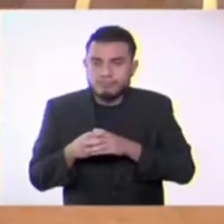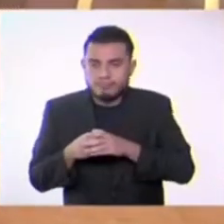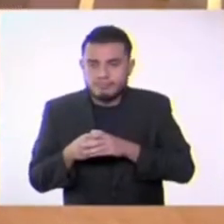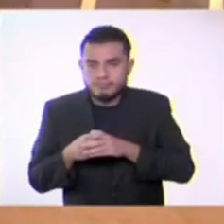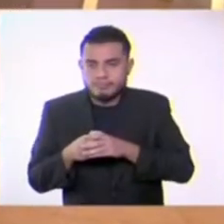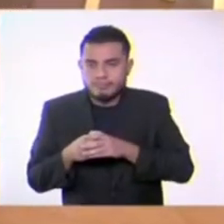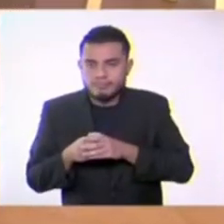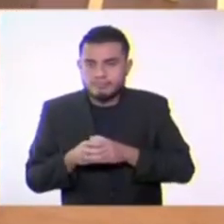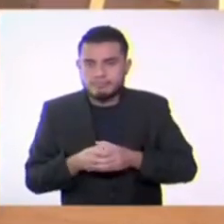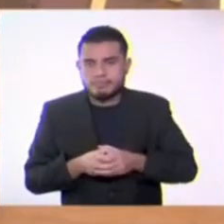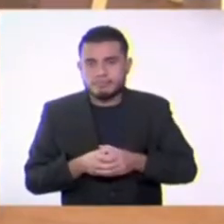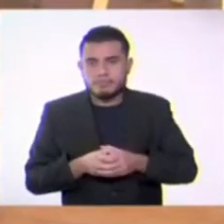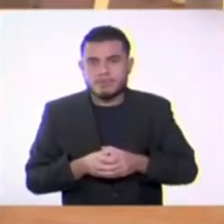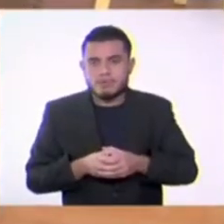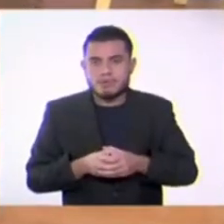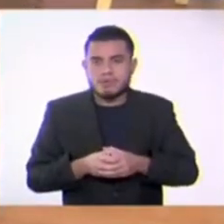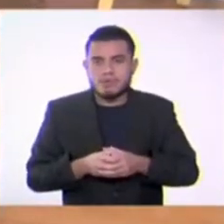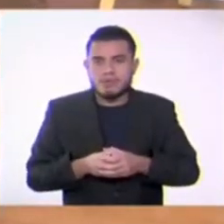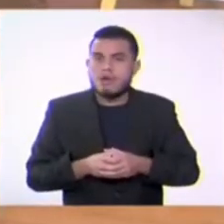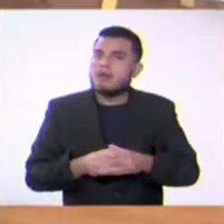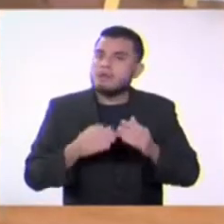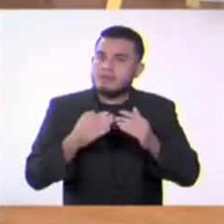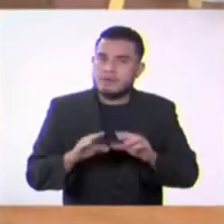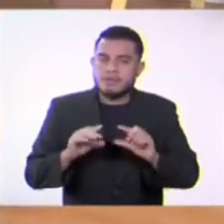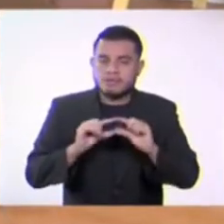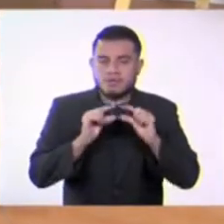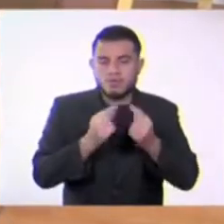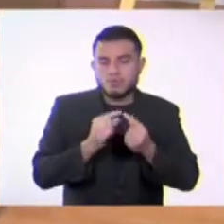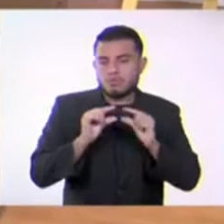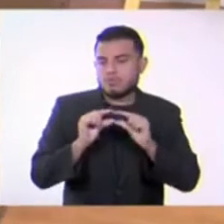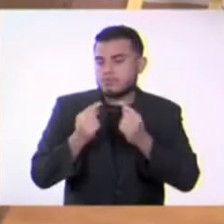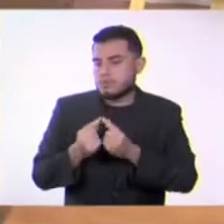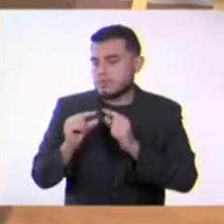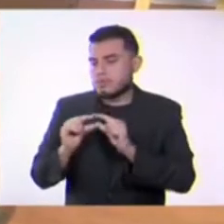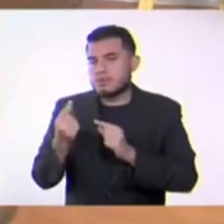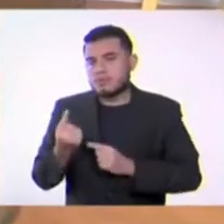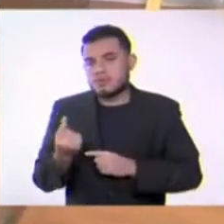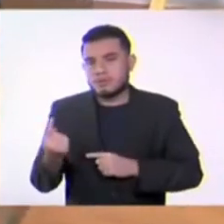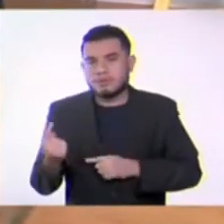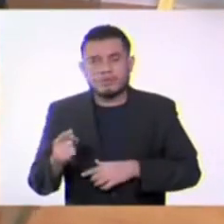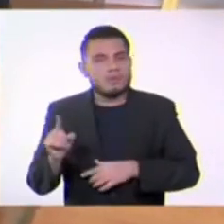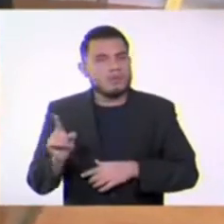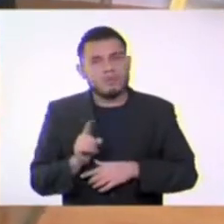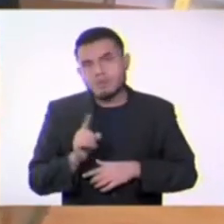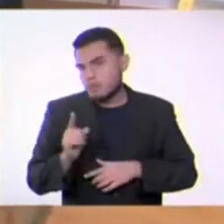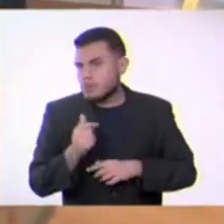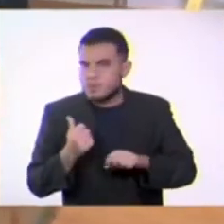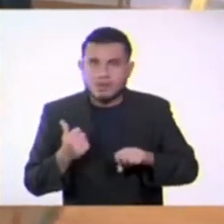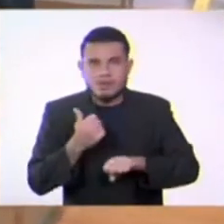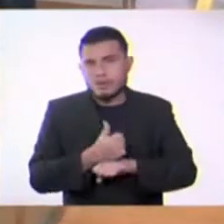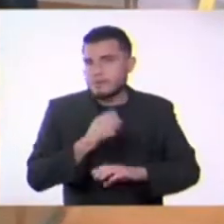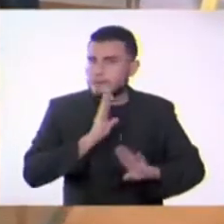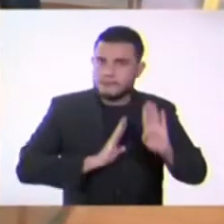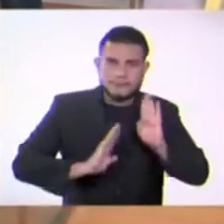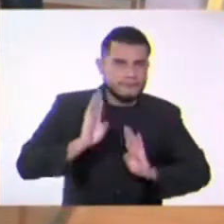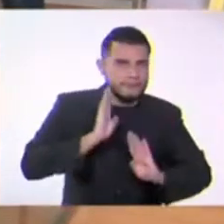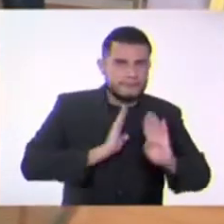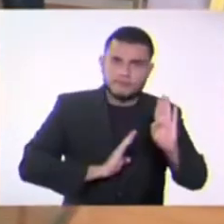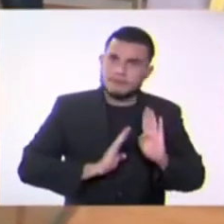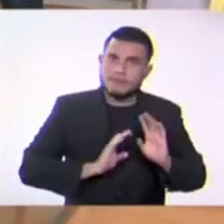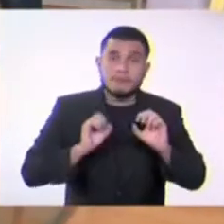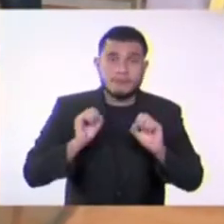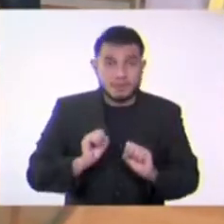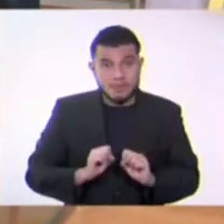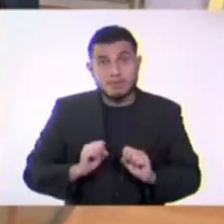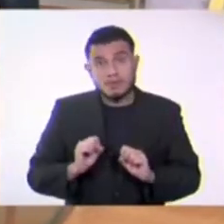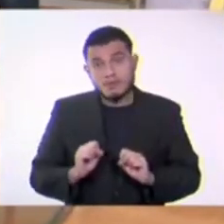entre diferentes grupos de personas, pero no basados en un aspecto biológico, pero sí puede ser basado en un